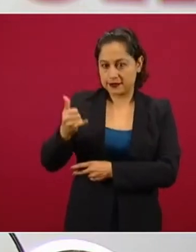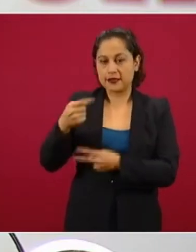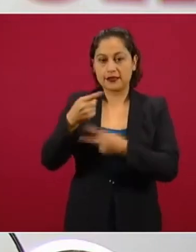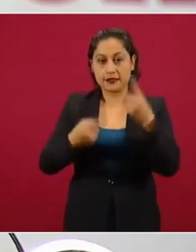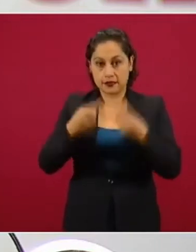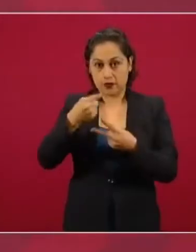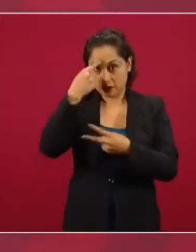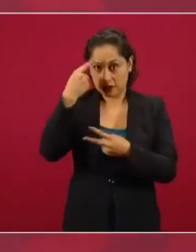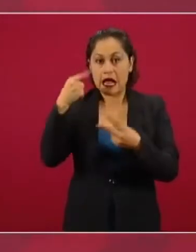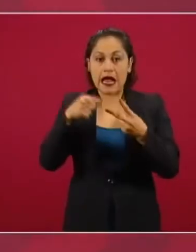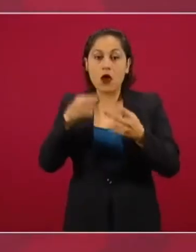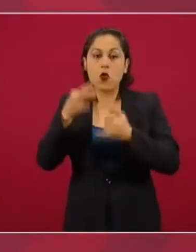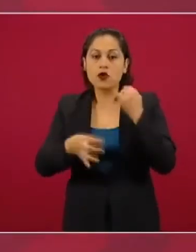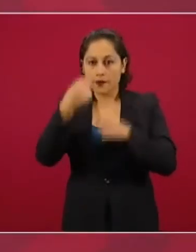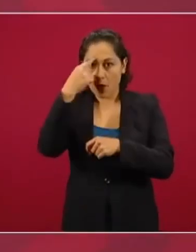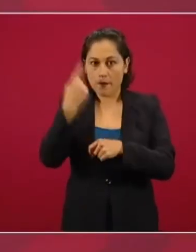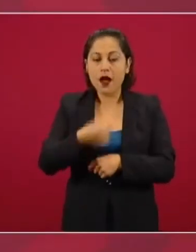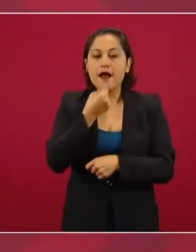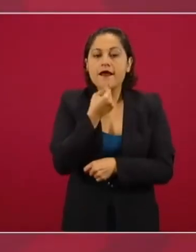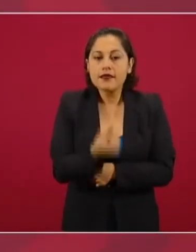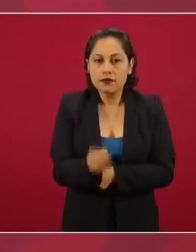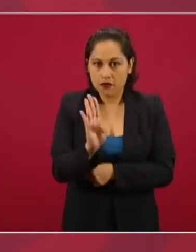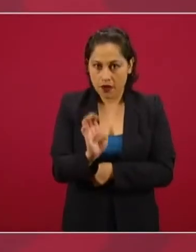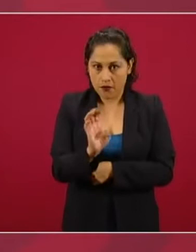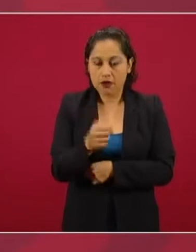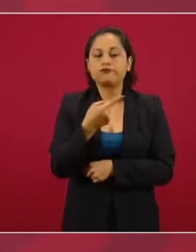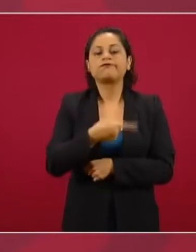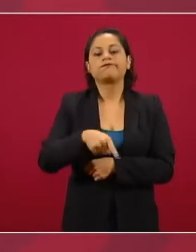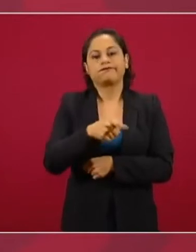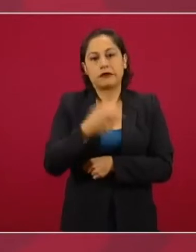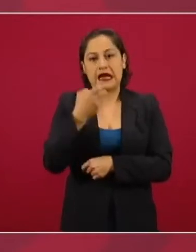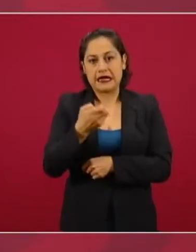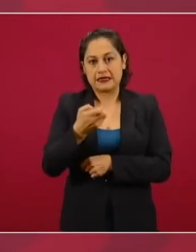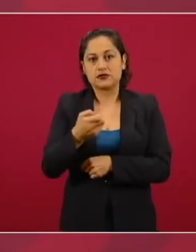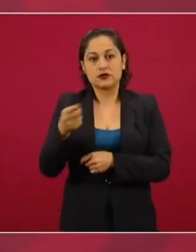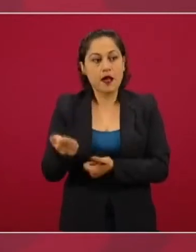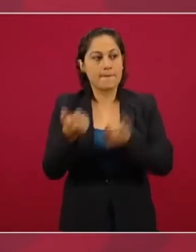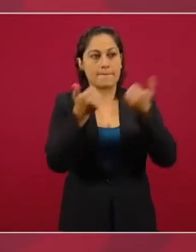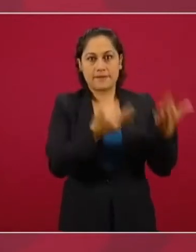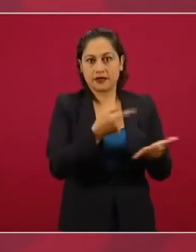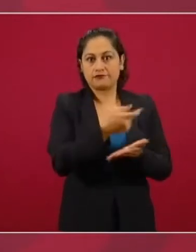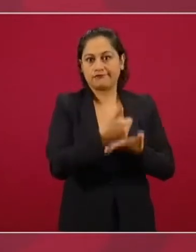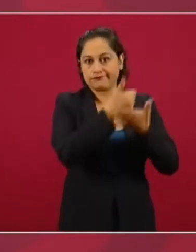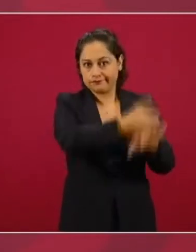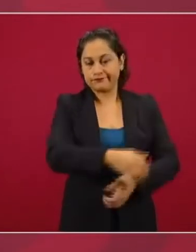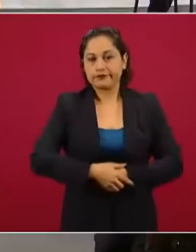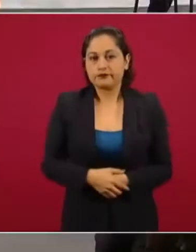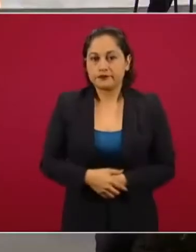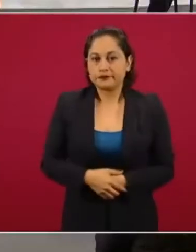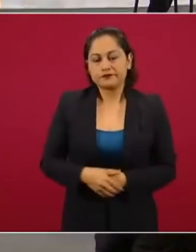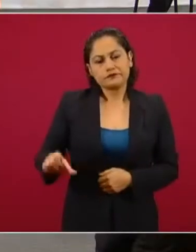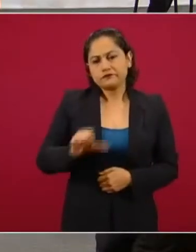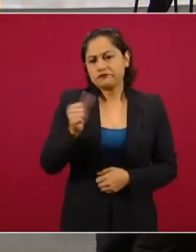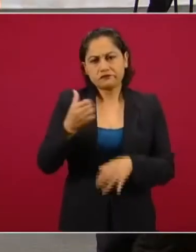uso pediátrico, y son precisamente estos ventiladores los que hoy estamos utilizando aquí. Otros elementos